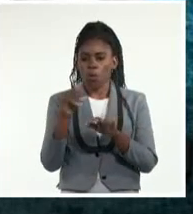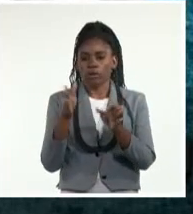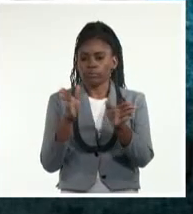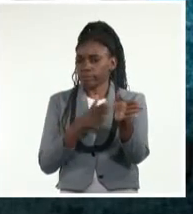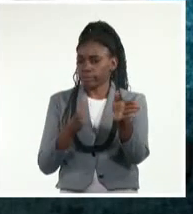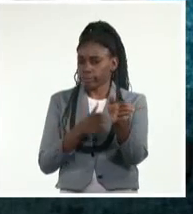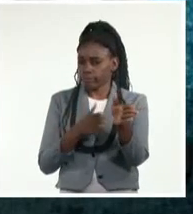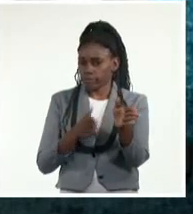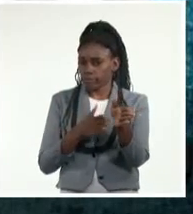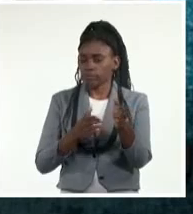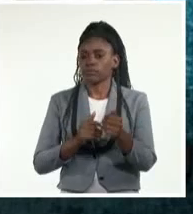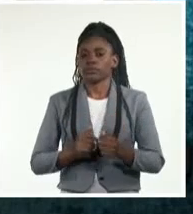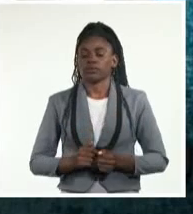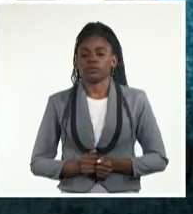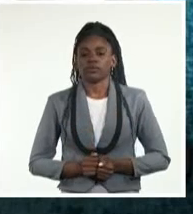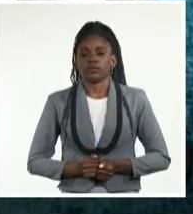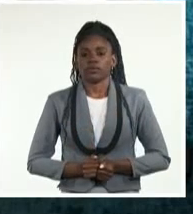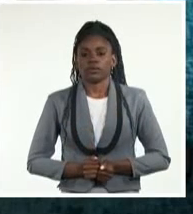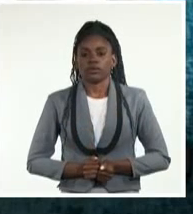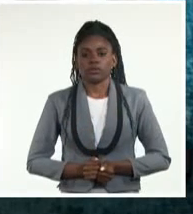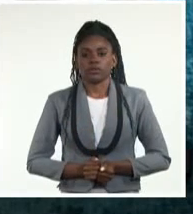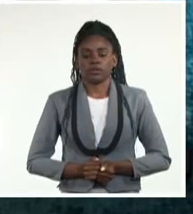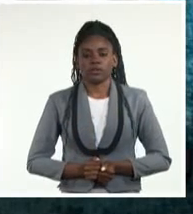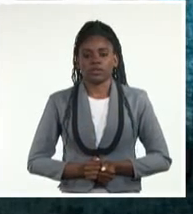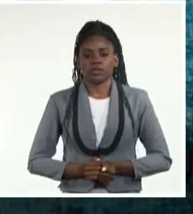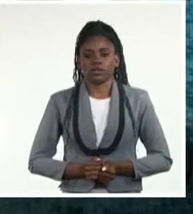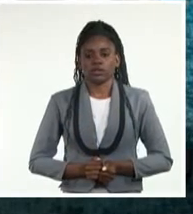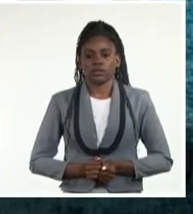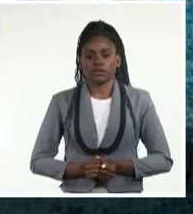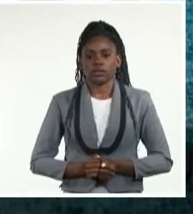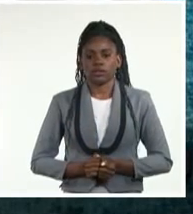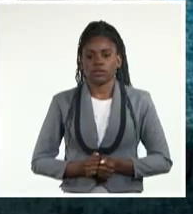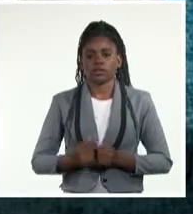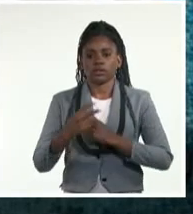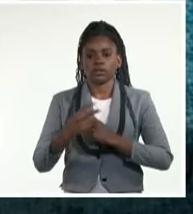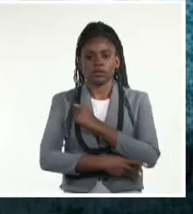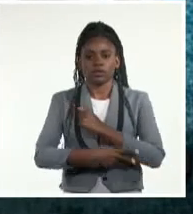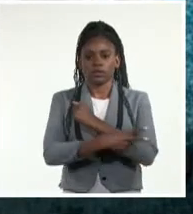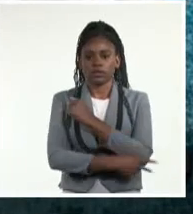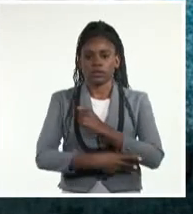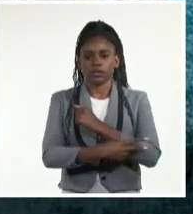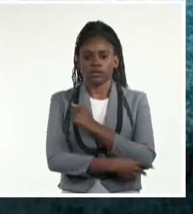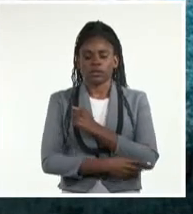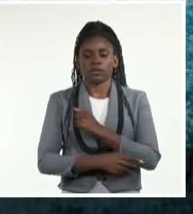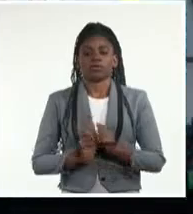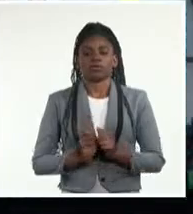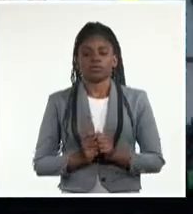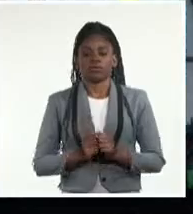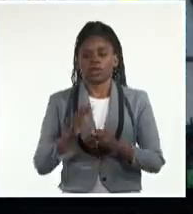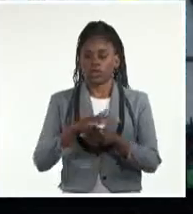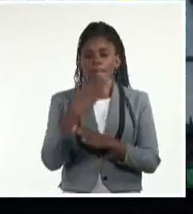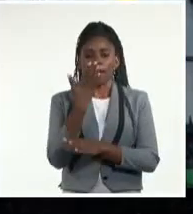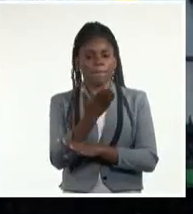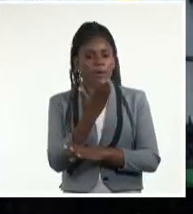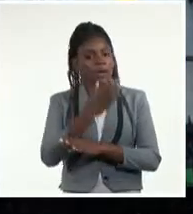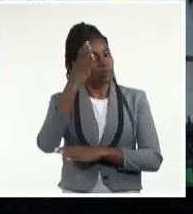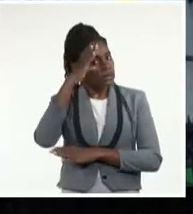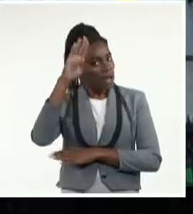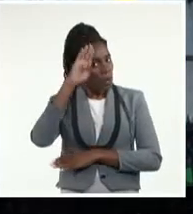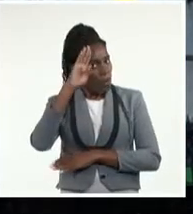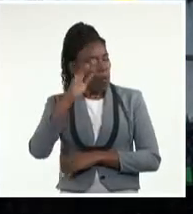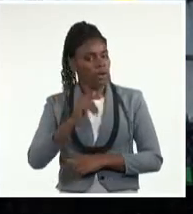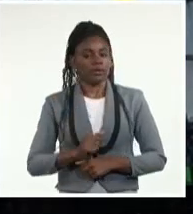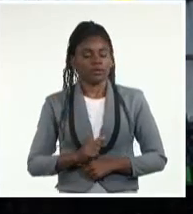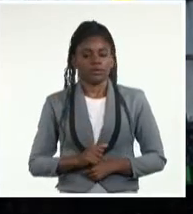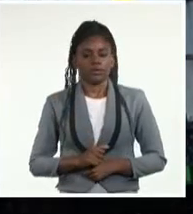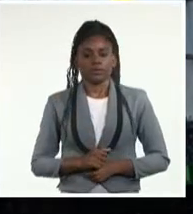y competencias y que además no cumplía los requisitos legales para su validez. El testigo reconoció que su actuar fue resultado